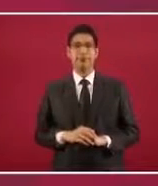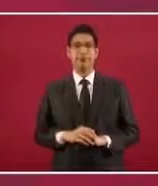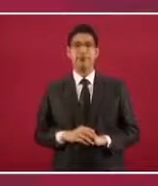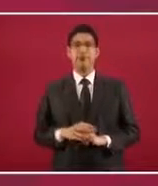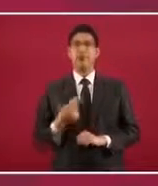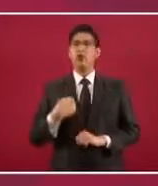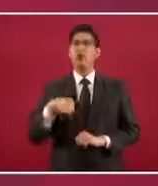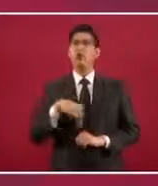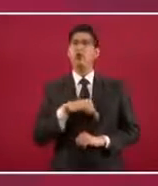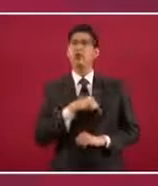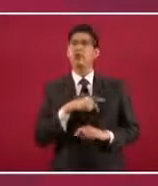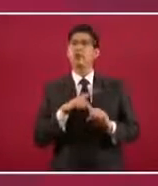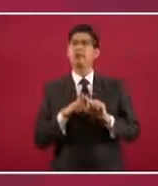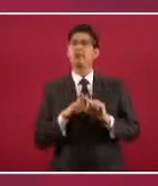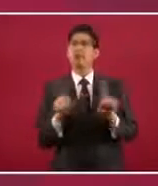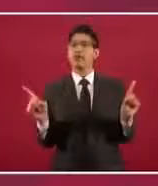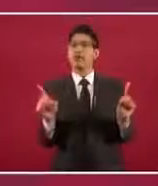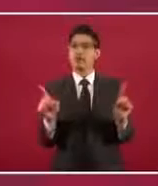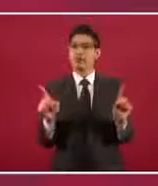Ya eso no.